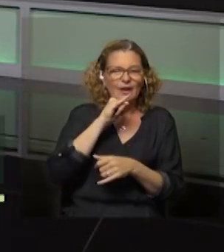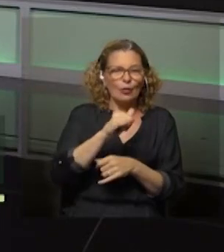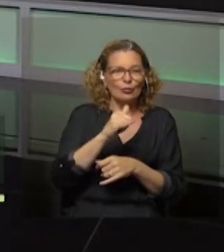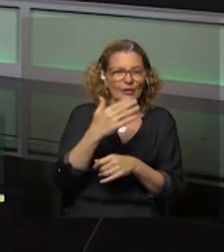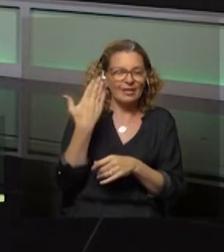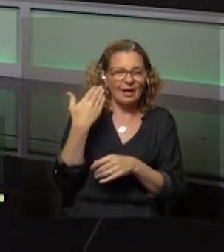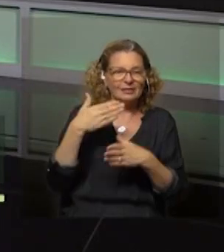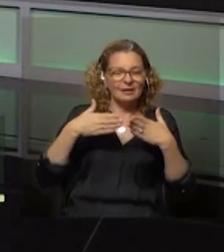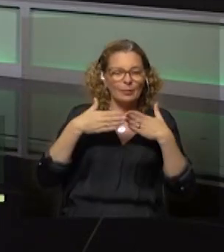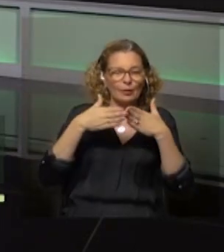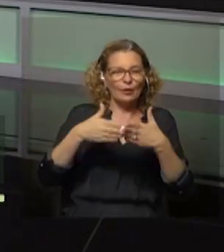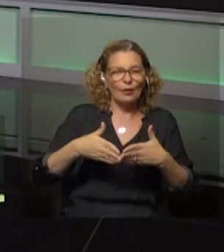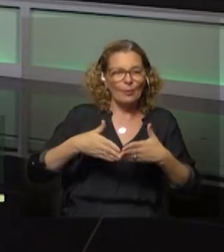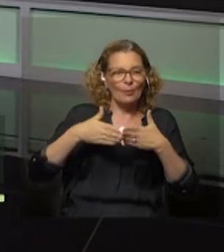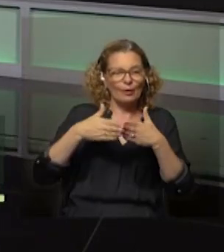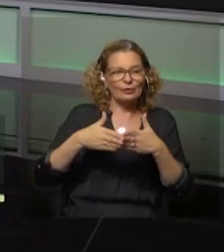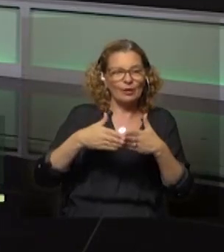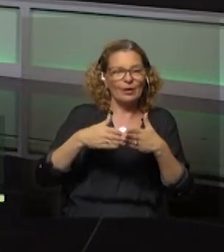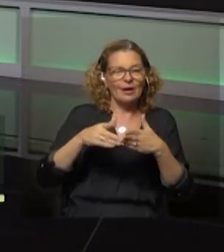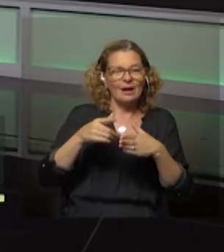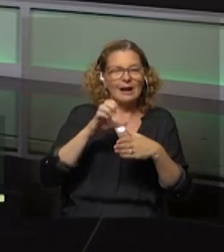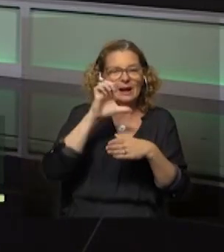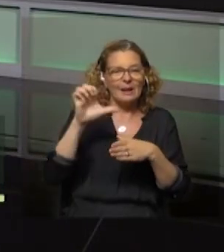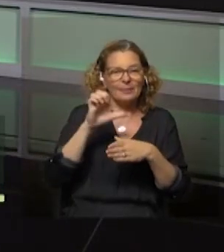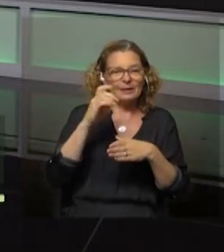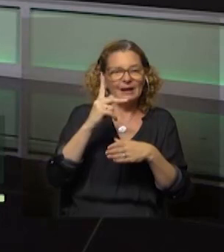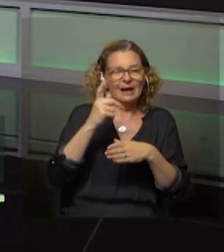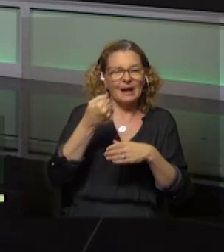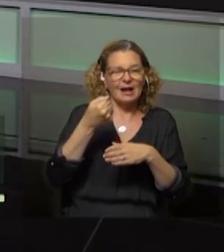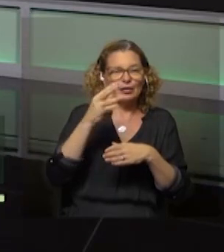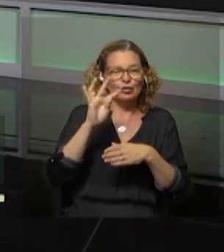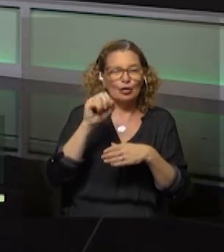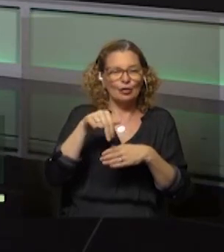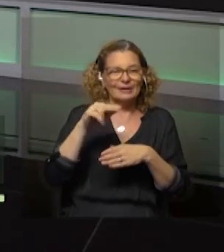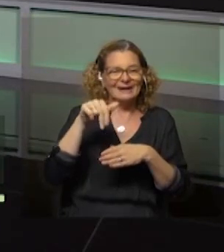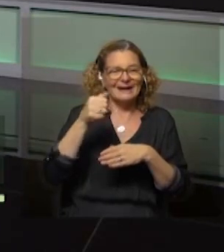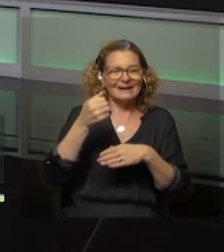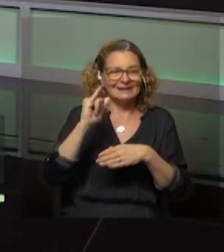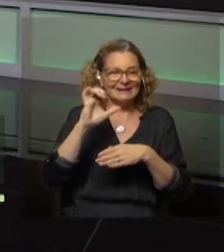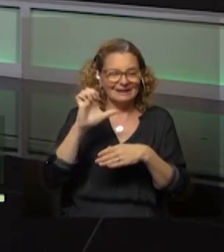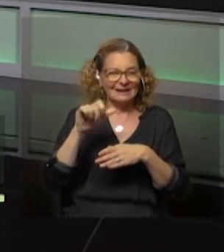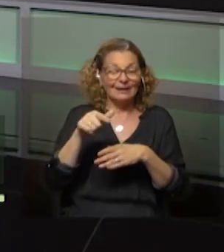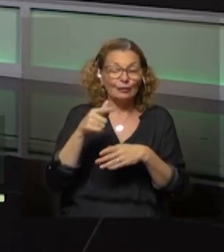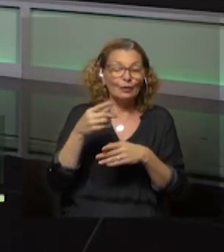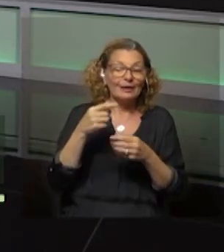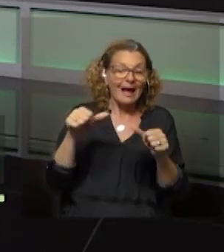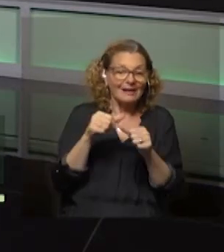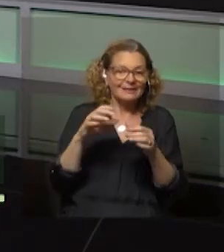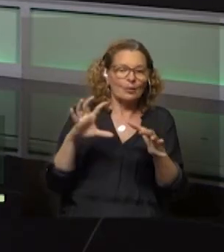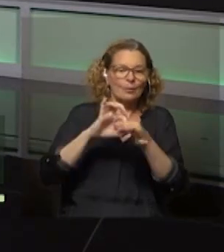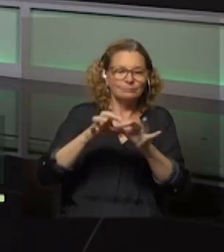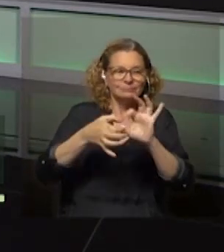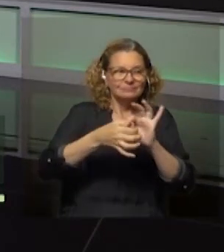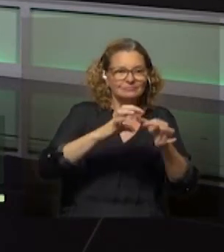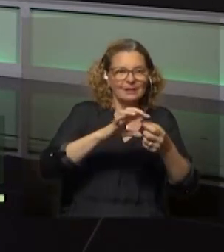se hace por la concesión del puerto a la empresa catunnasi eso es lo que desencadena esta serie de conexiones